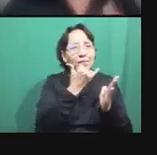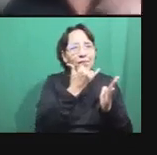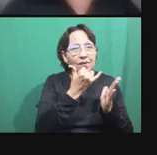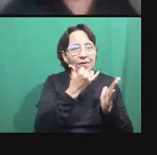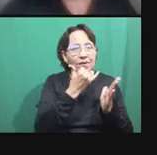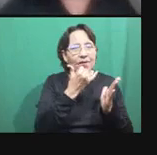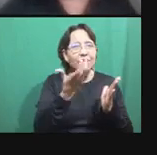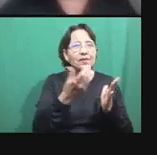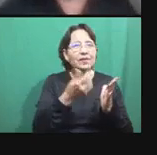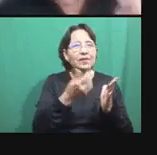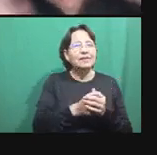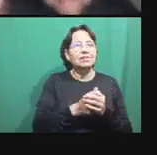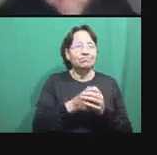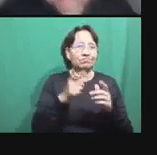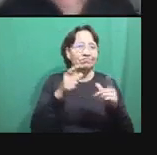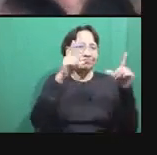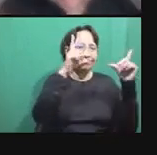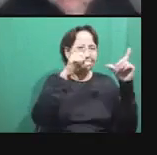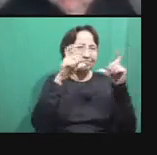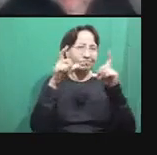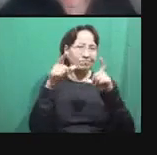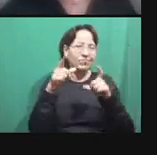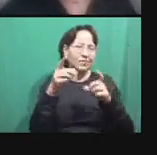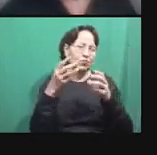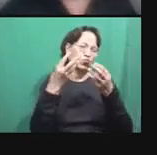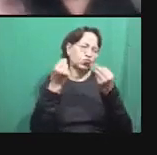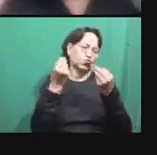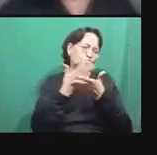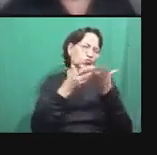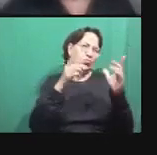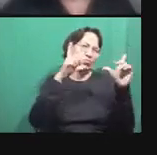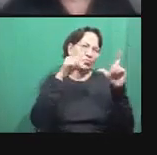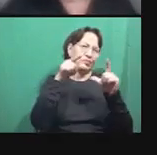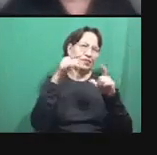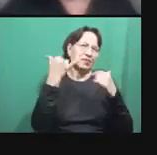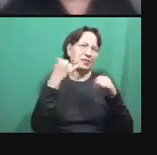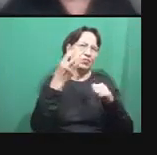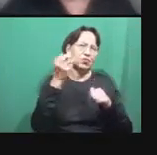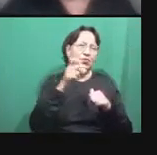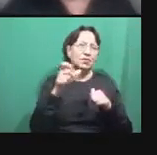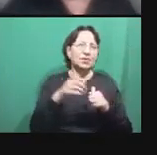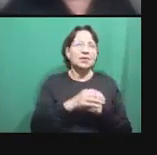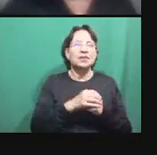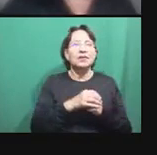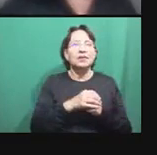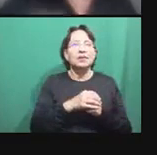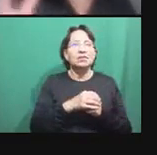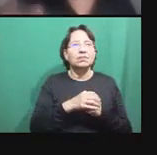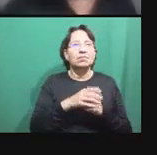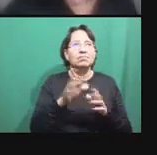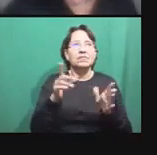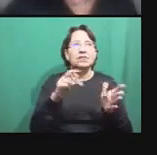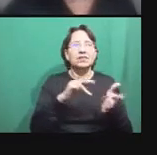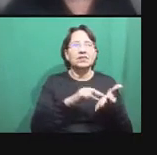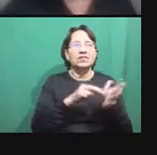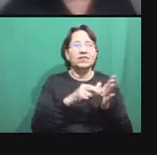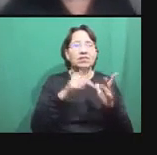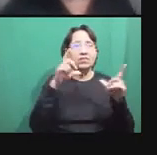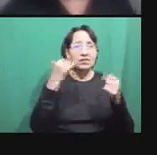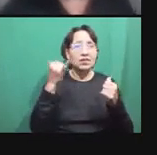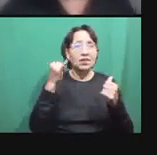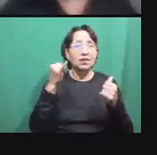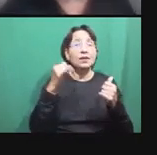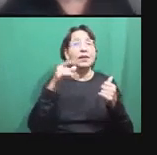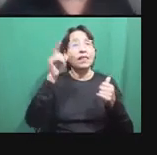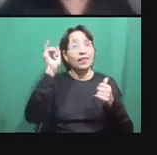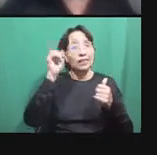una fotografía, que ya existen muchas de este personaje, sería suficiente para que desapareciera y empezar a negociar si se pueden situar